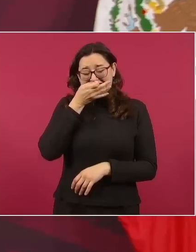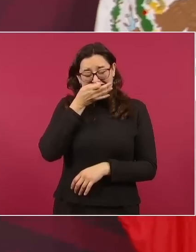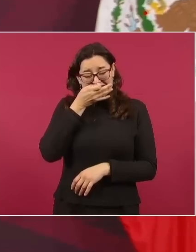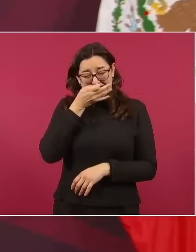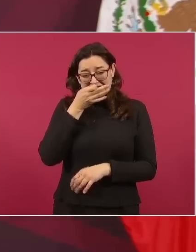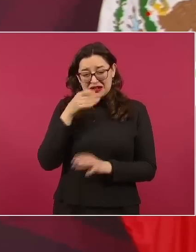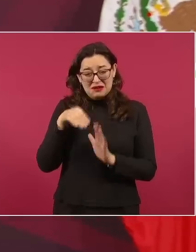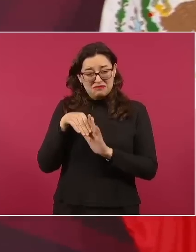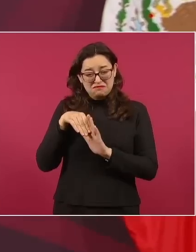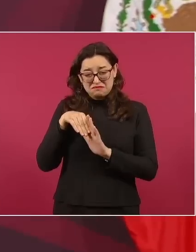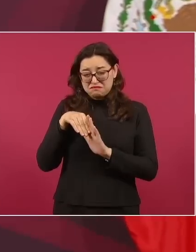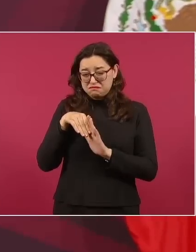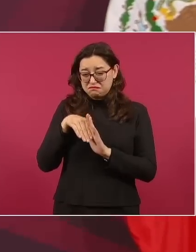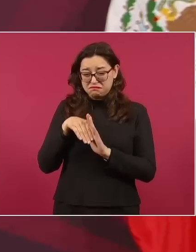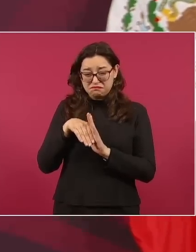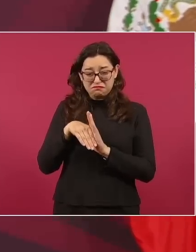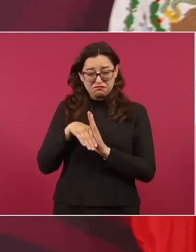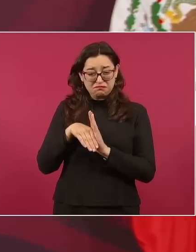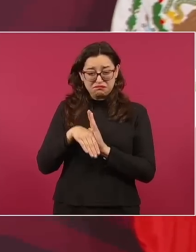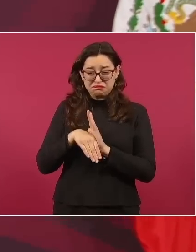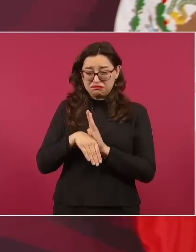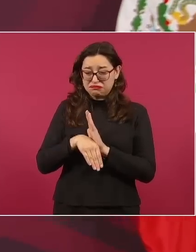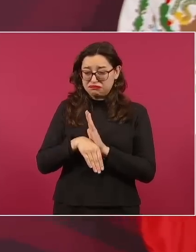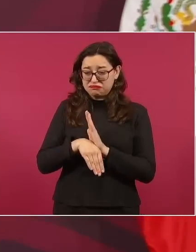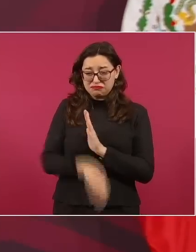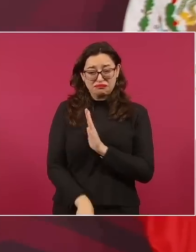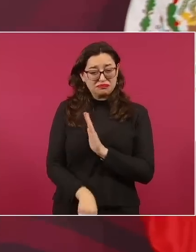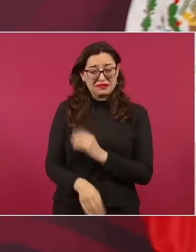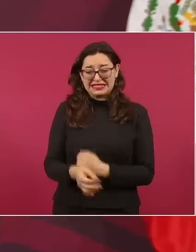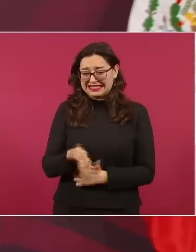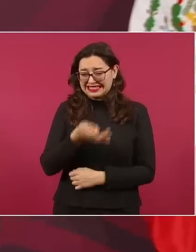en franca decadencia